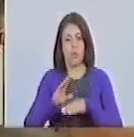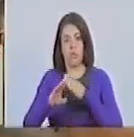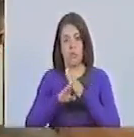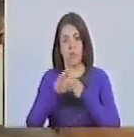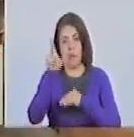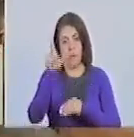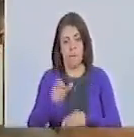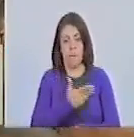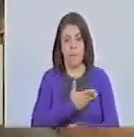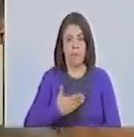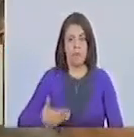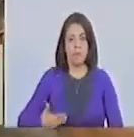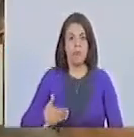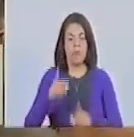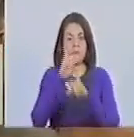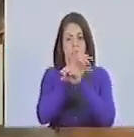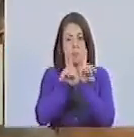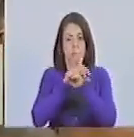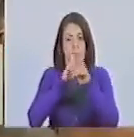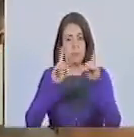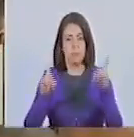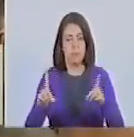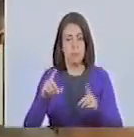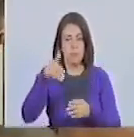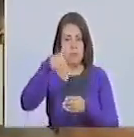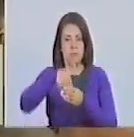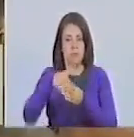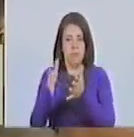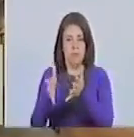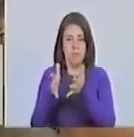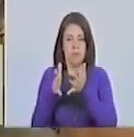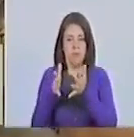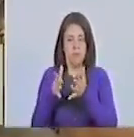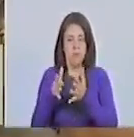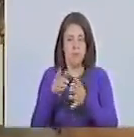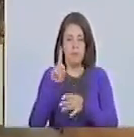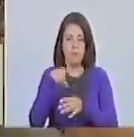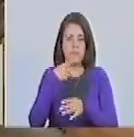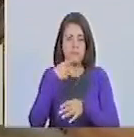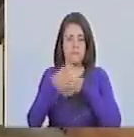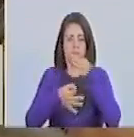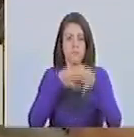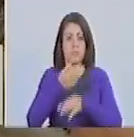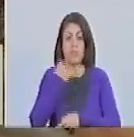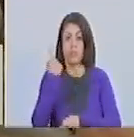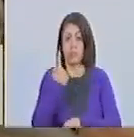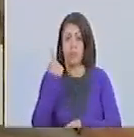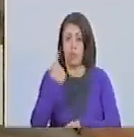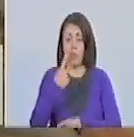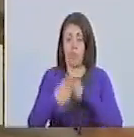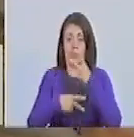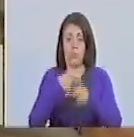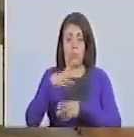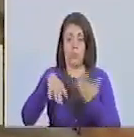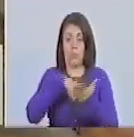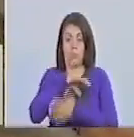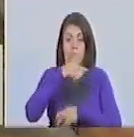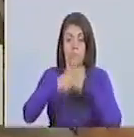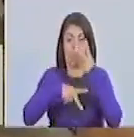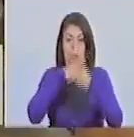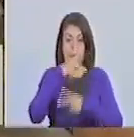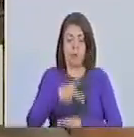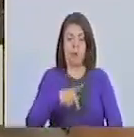un presidente democráticamente electo. Y además de eso, no solamente se produjo la crisis